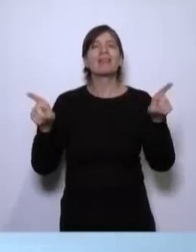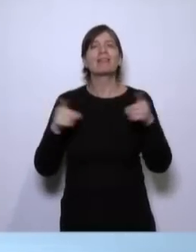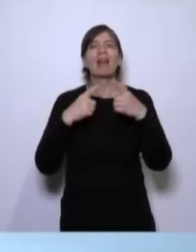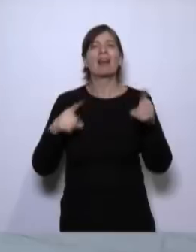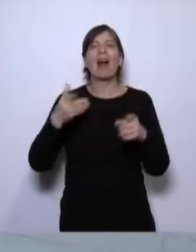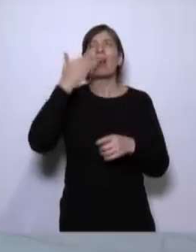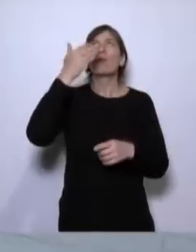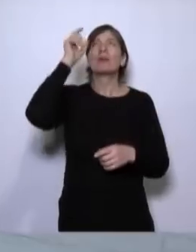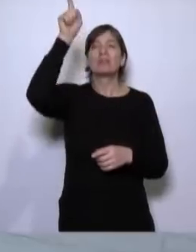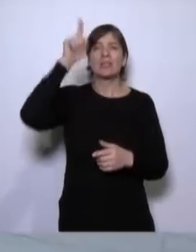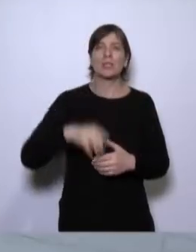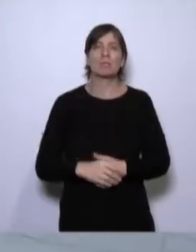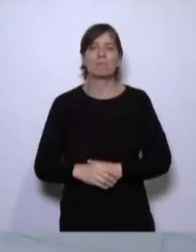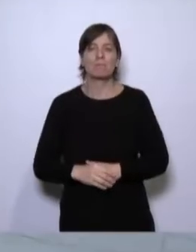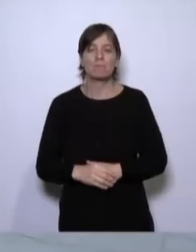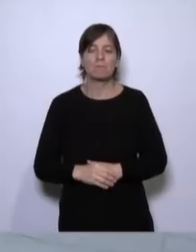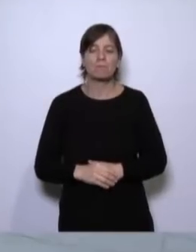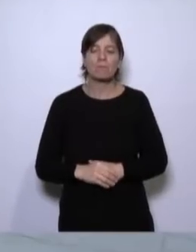tus alabanzas.